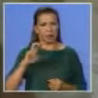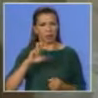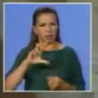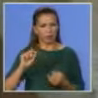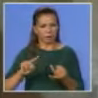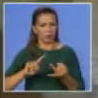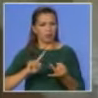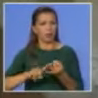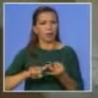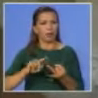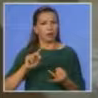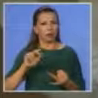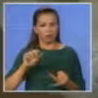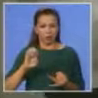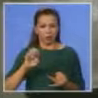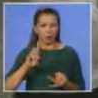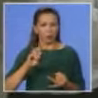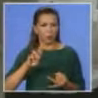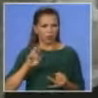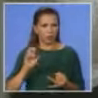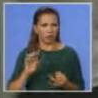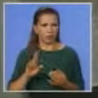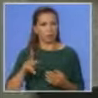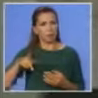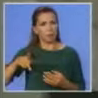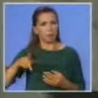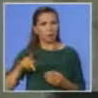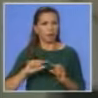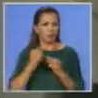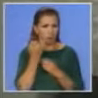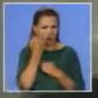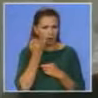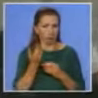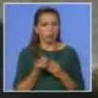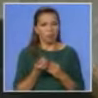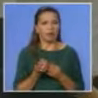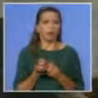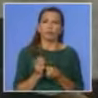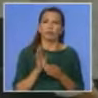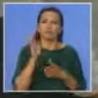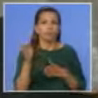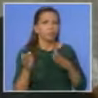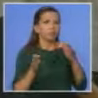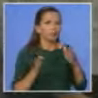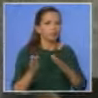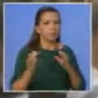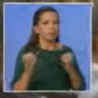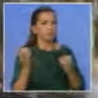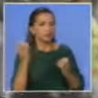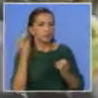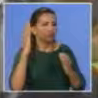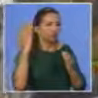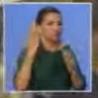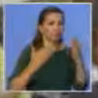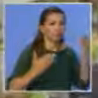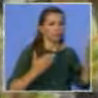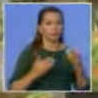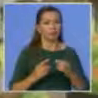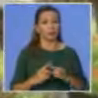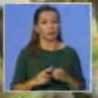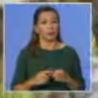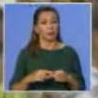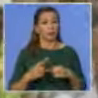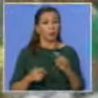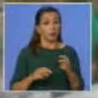Álvarez de Pachacútic, mantienen una campaña pasiva, con esporádicos recorridos por los distritos de la ciudad. El punto más álgido de la